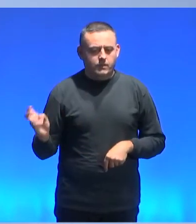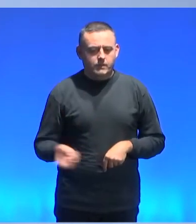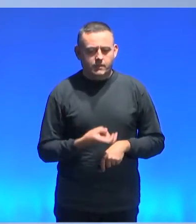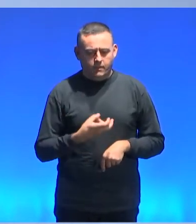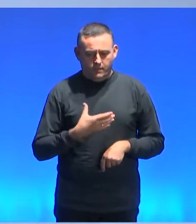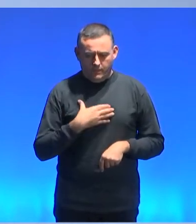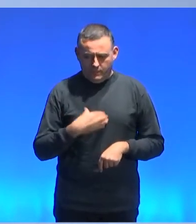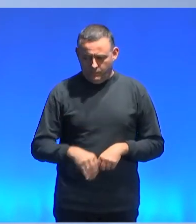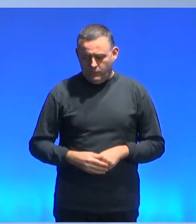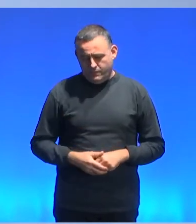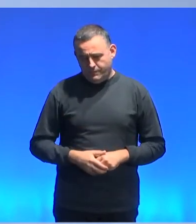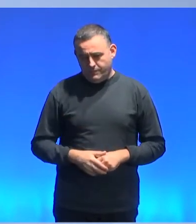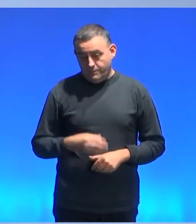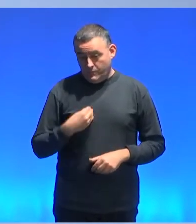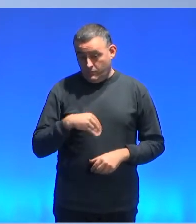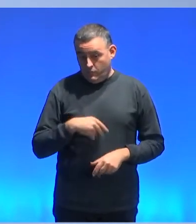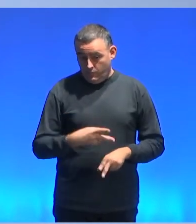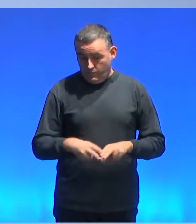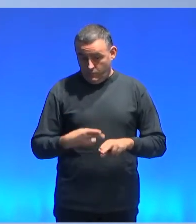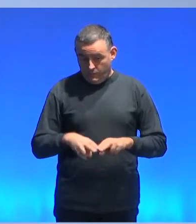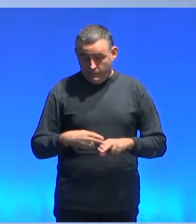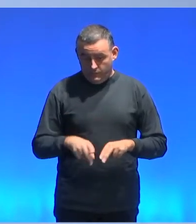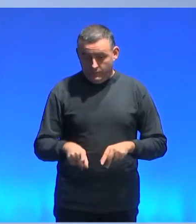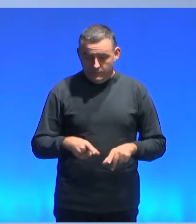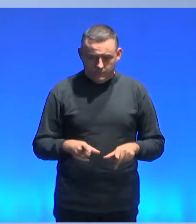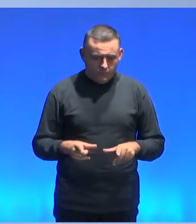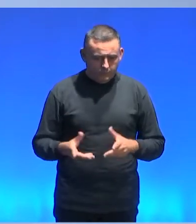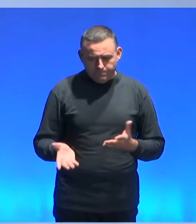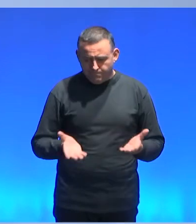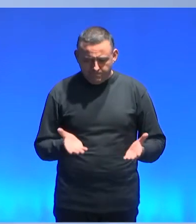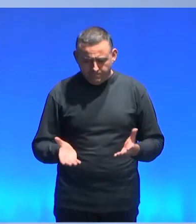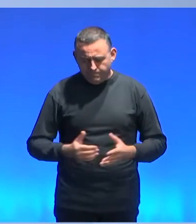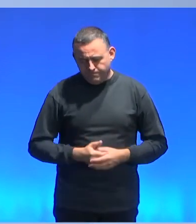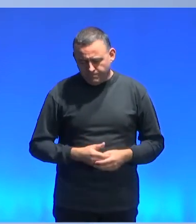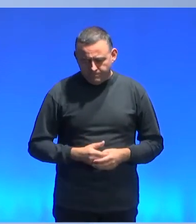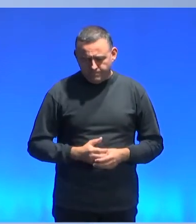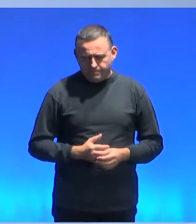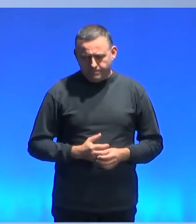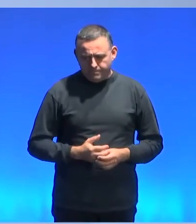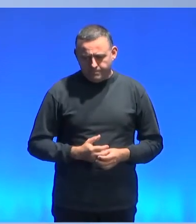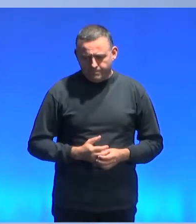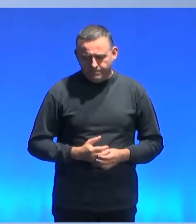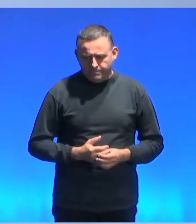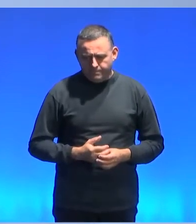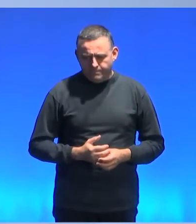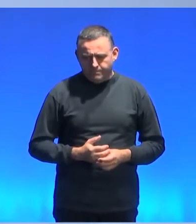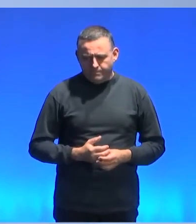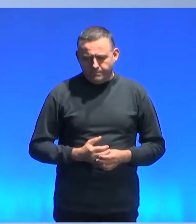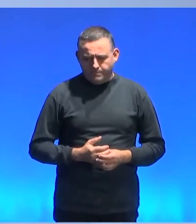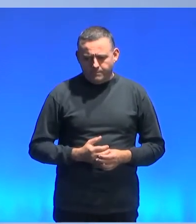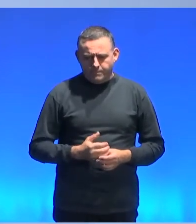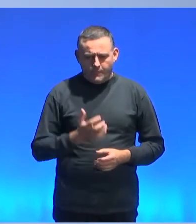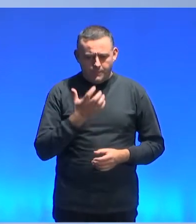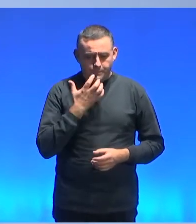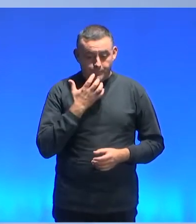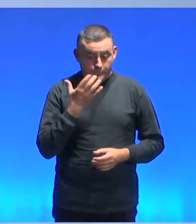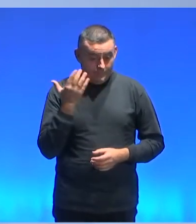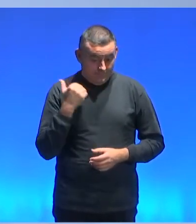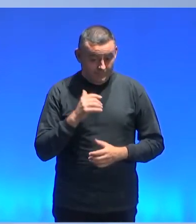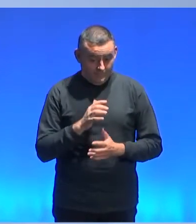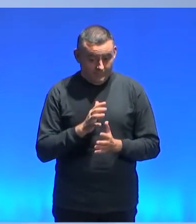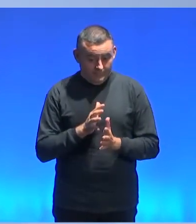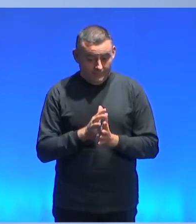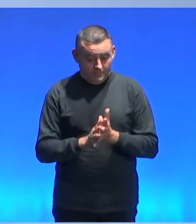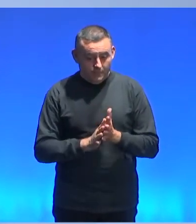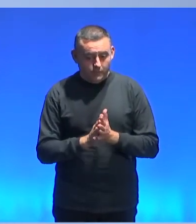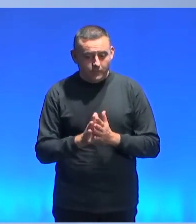juego democrático. El tema del cuidado, del cual hablaba, me